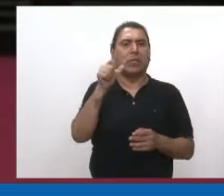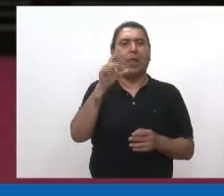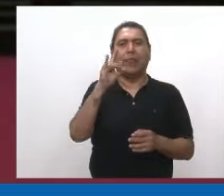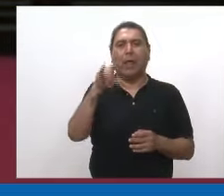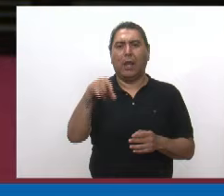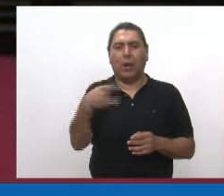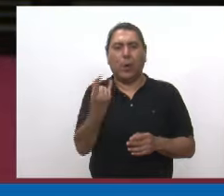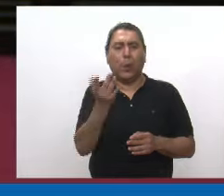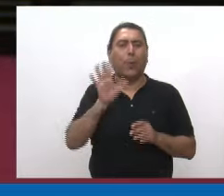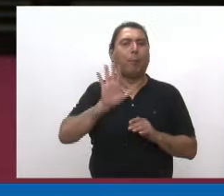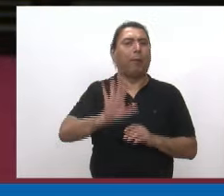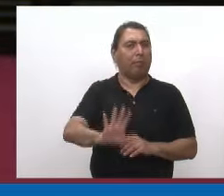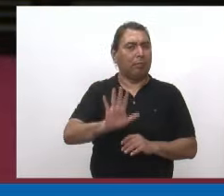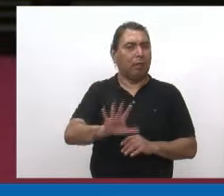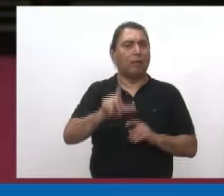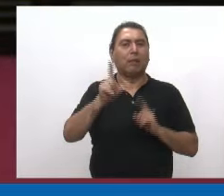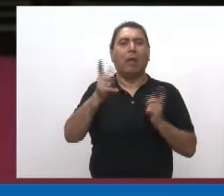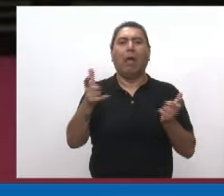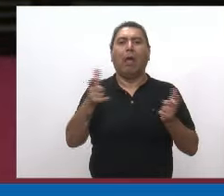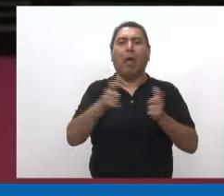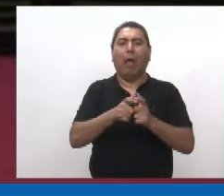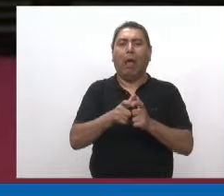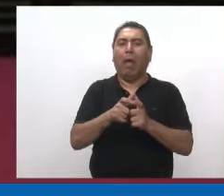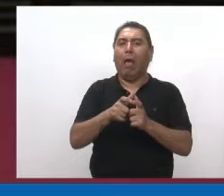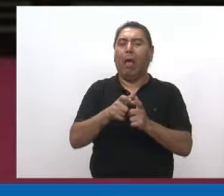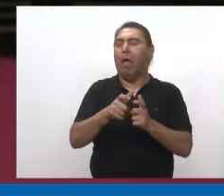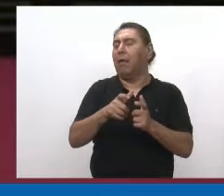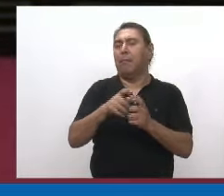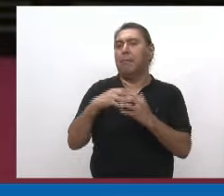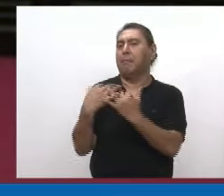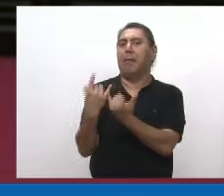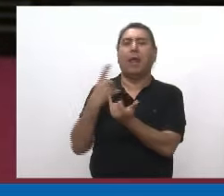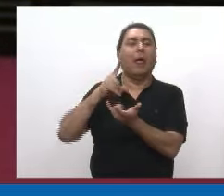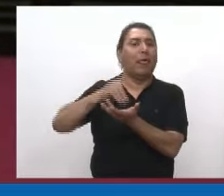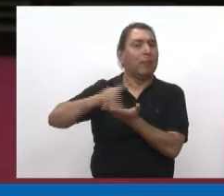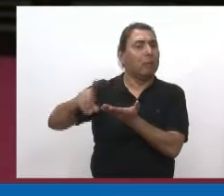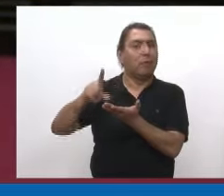La Cámara de Diputados nunca trató un DNU.